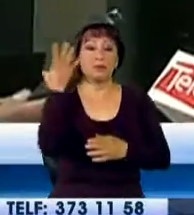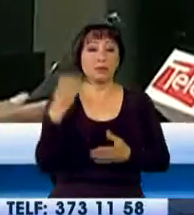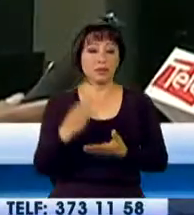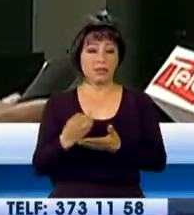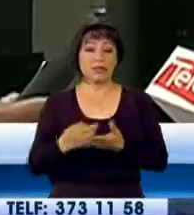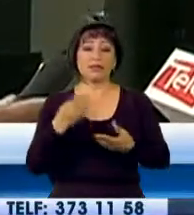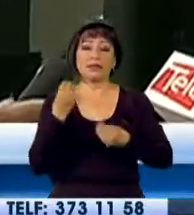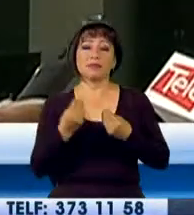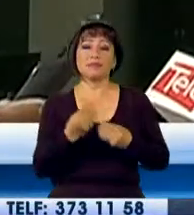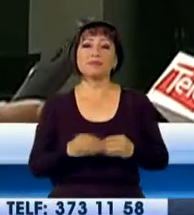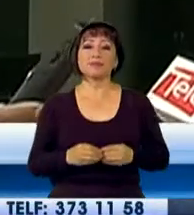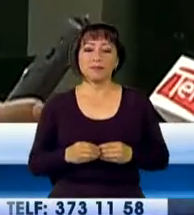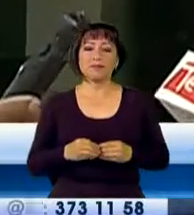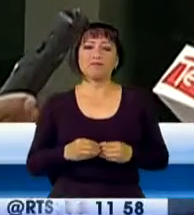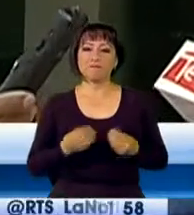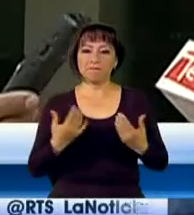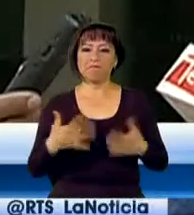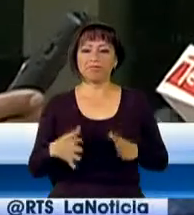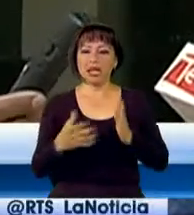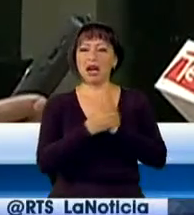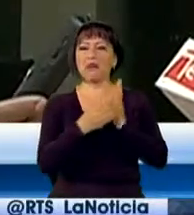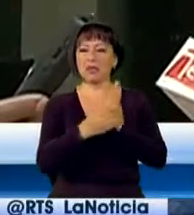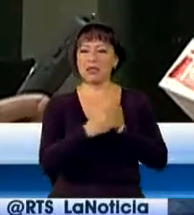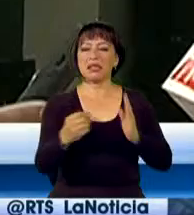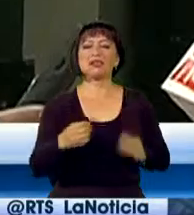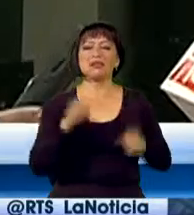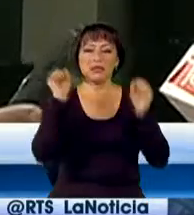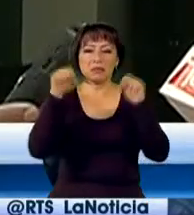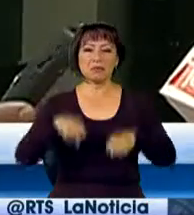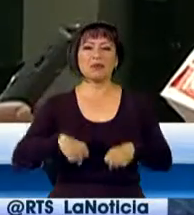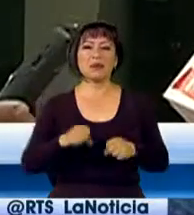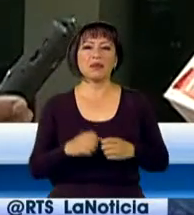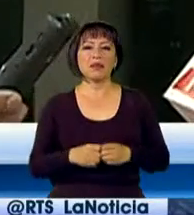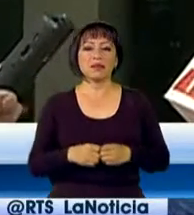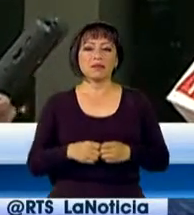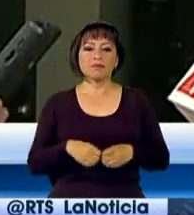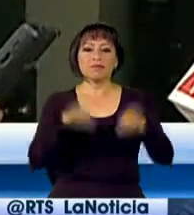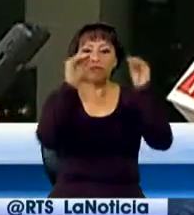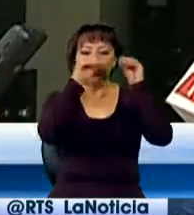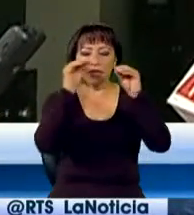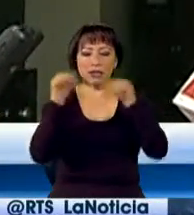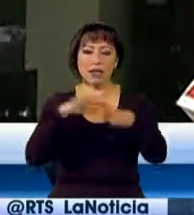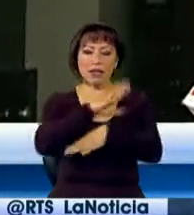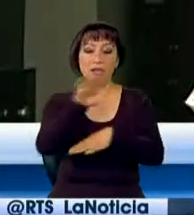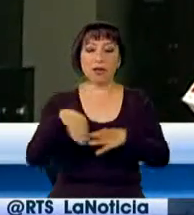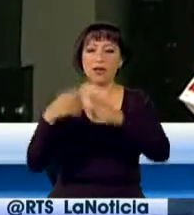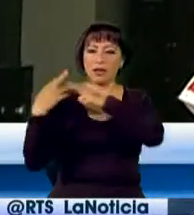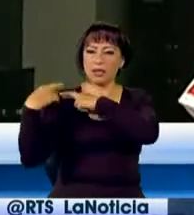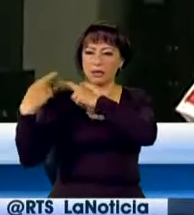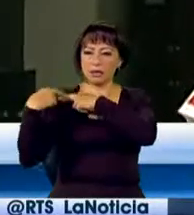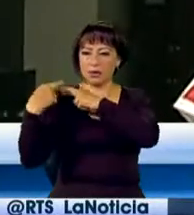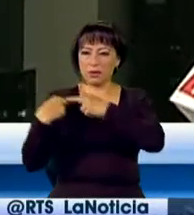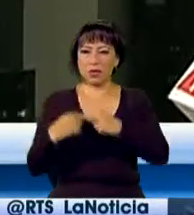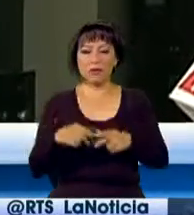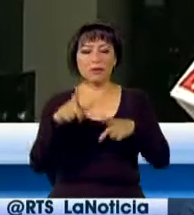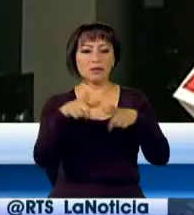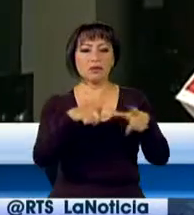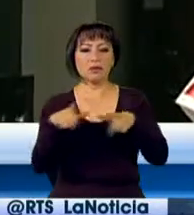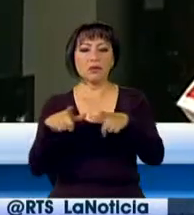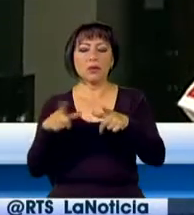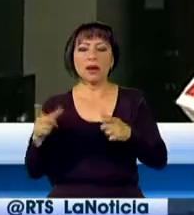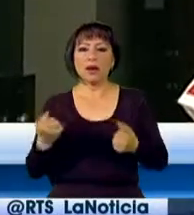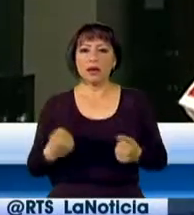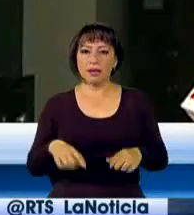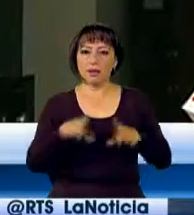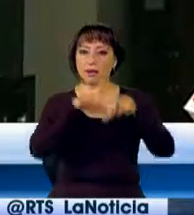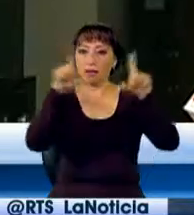una capacitación con varias empresas en donde los encargados de seguridad laboral y de riesgos de cada una de las